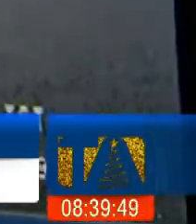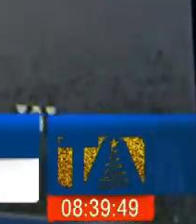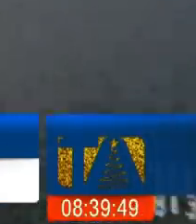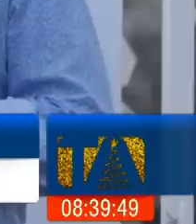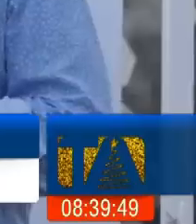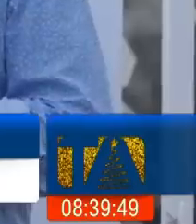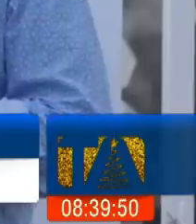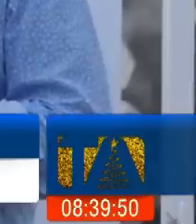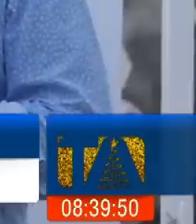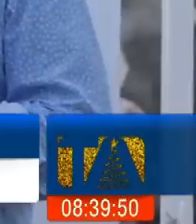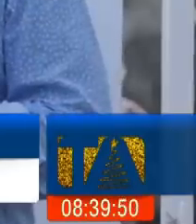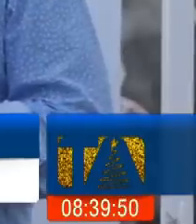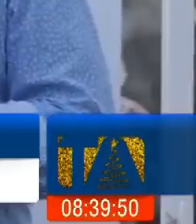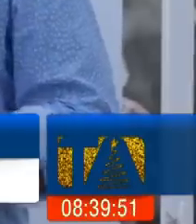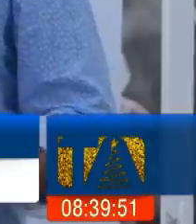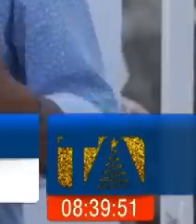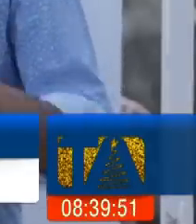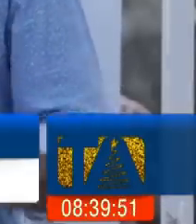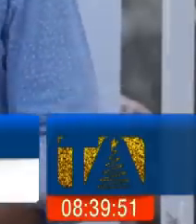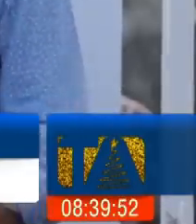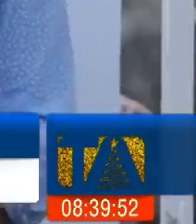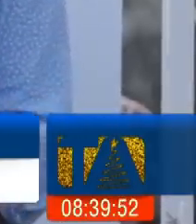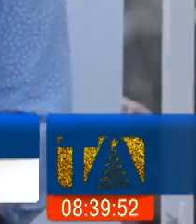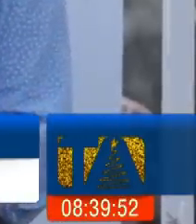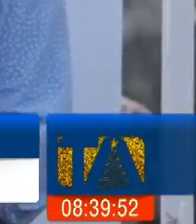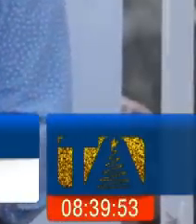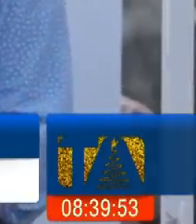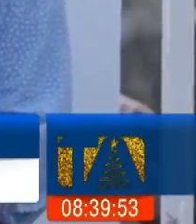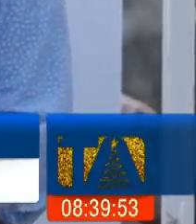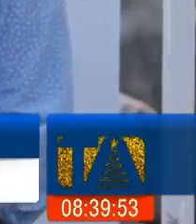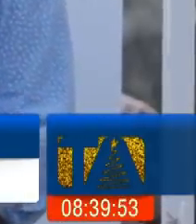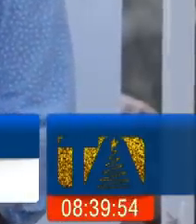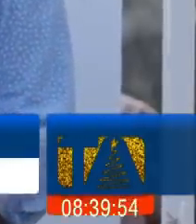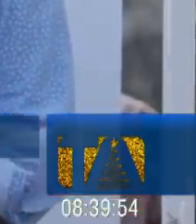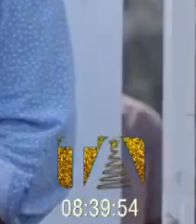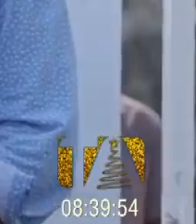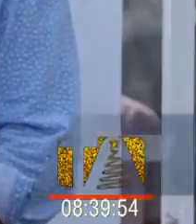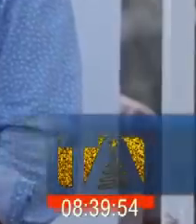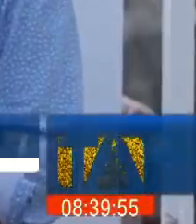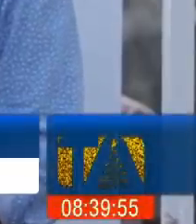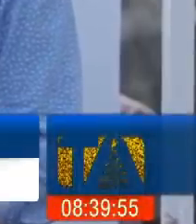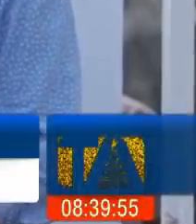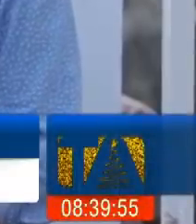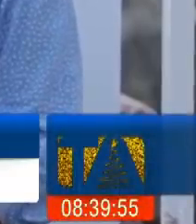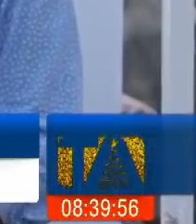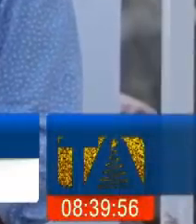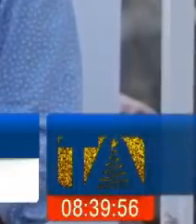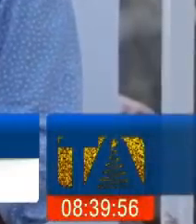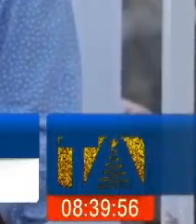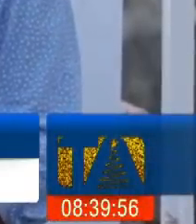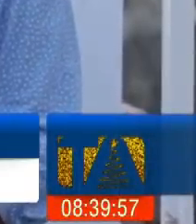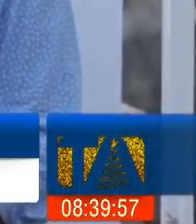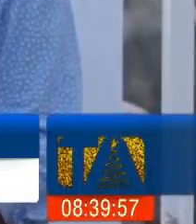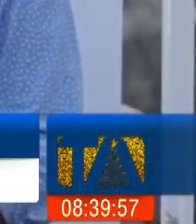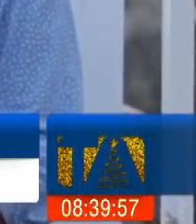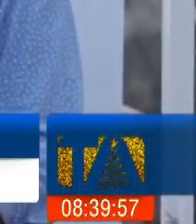del año. Venimos con todas las regulaciones necesarias para que sigamos mandando mensajes claros de que aquí